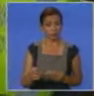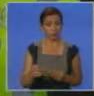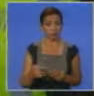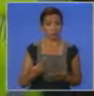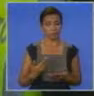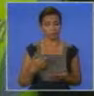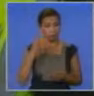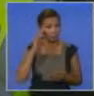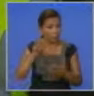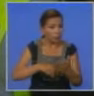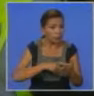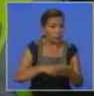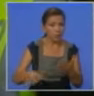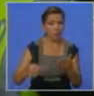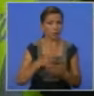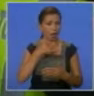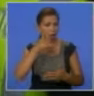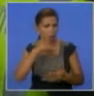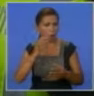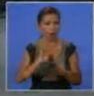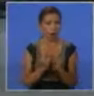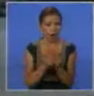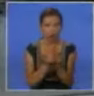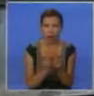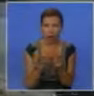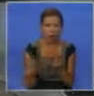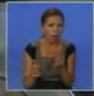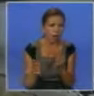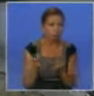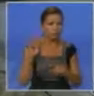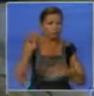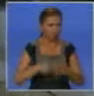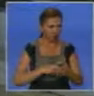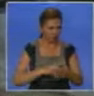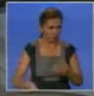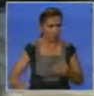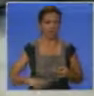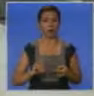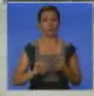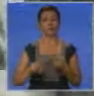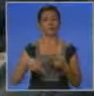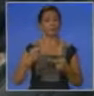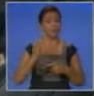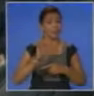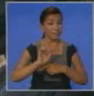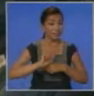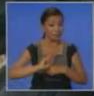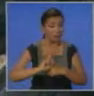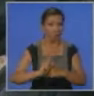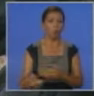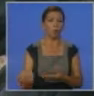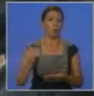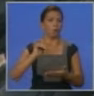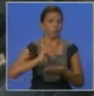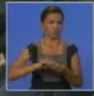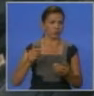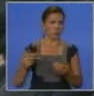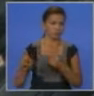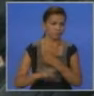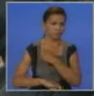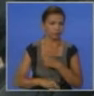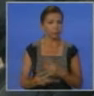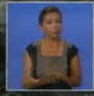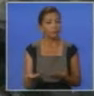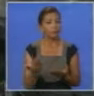llamando o chateando, de ninguna de las formas. 5 minutos después, otro sancionado. Permítame licencia y matrícula, por